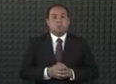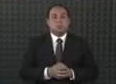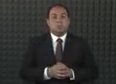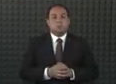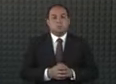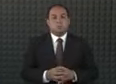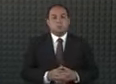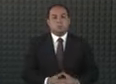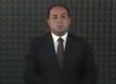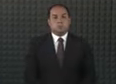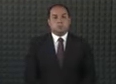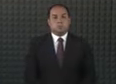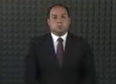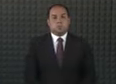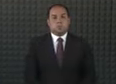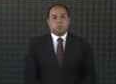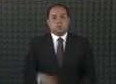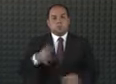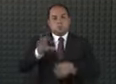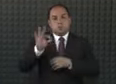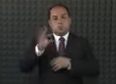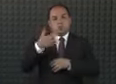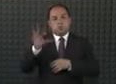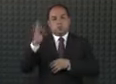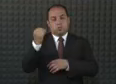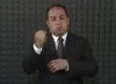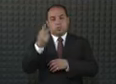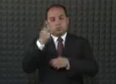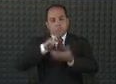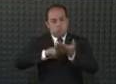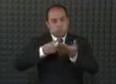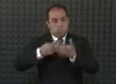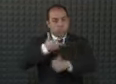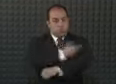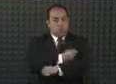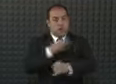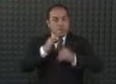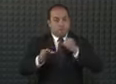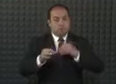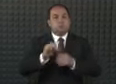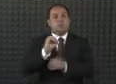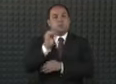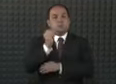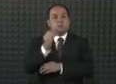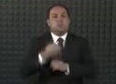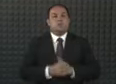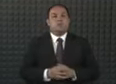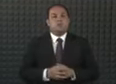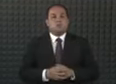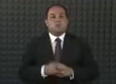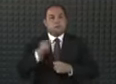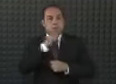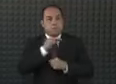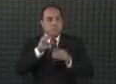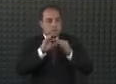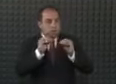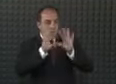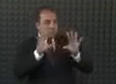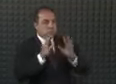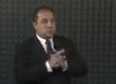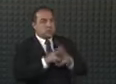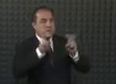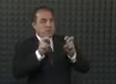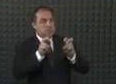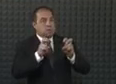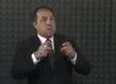en por lo menos 40, 49, 2 dosis a finales de octubre. Y rápidamente una precisión, en el caso de lo